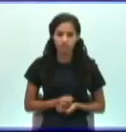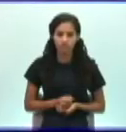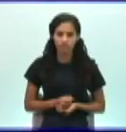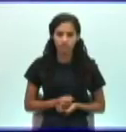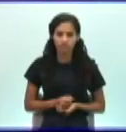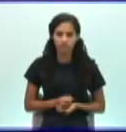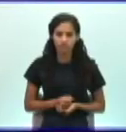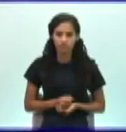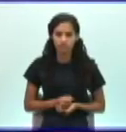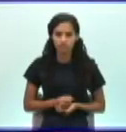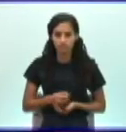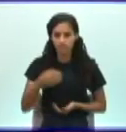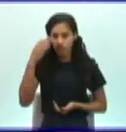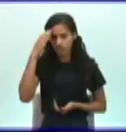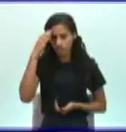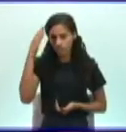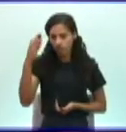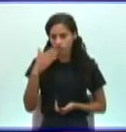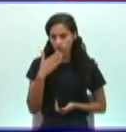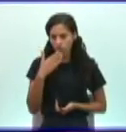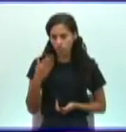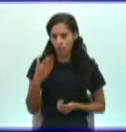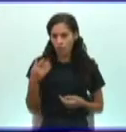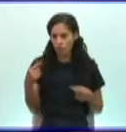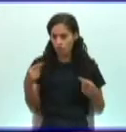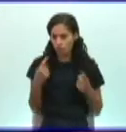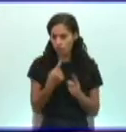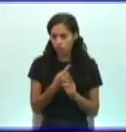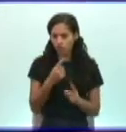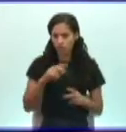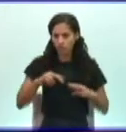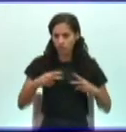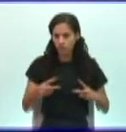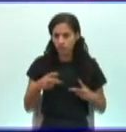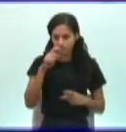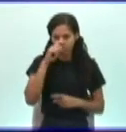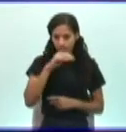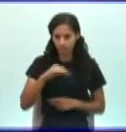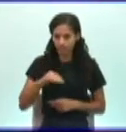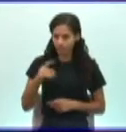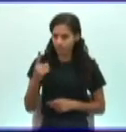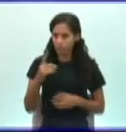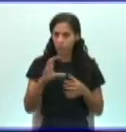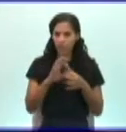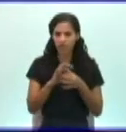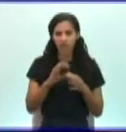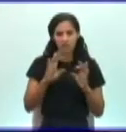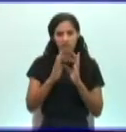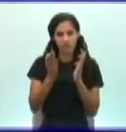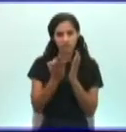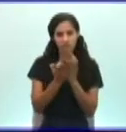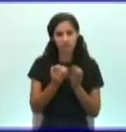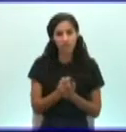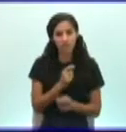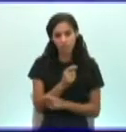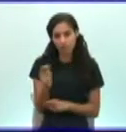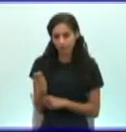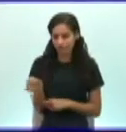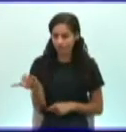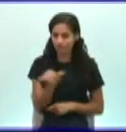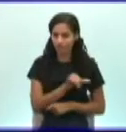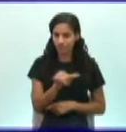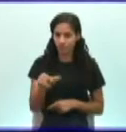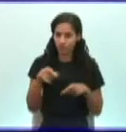cordial saludo y qué bueno que nos volvemos a encontrar, mis niños de primer grado, familiares y docentes que